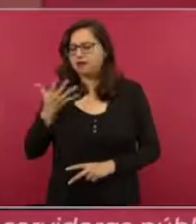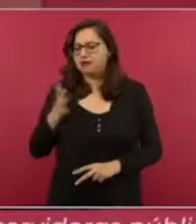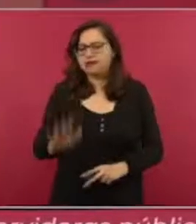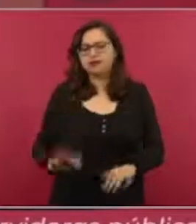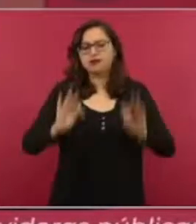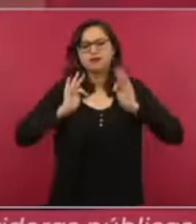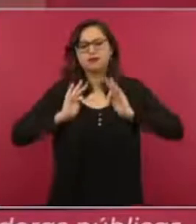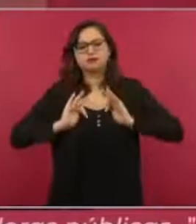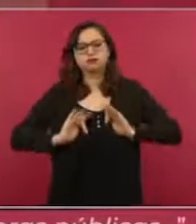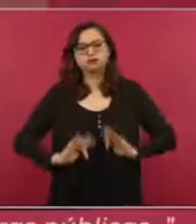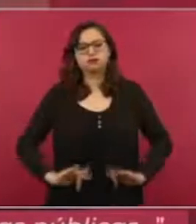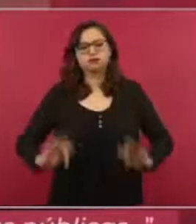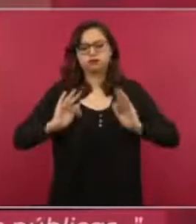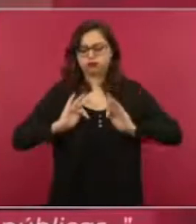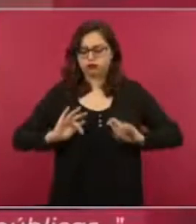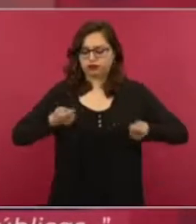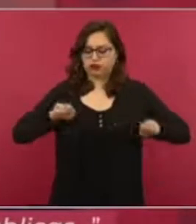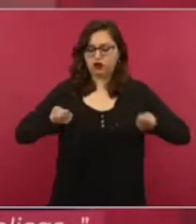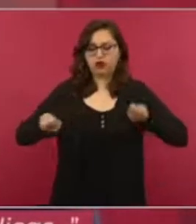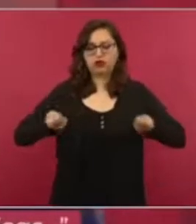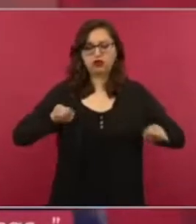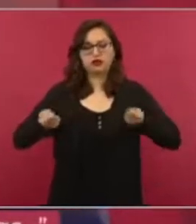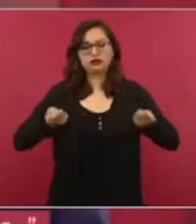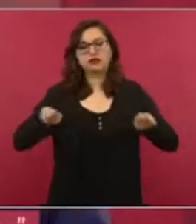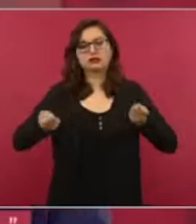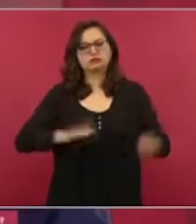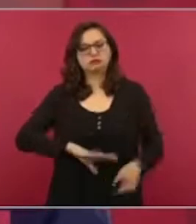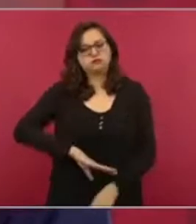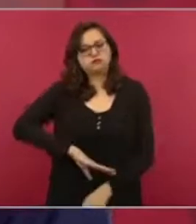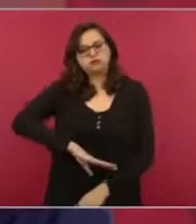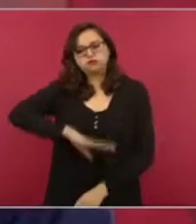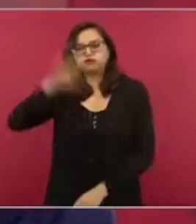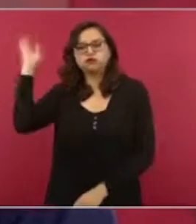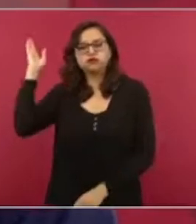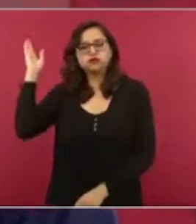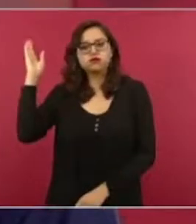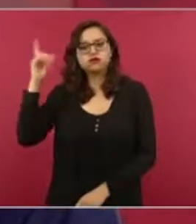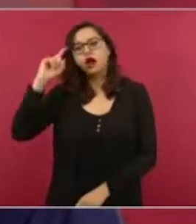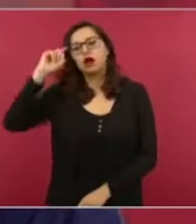y serenarse, no enojarse.